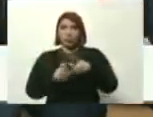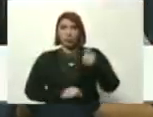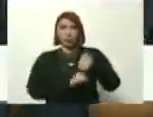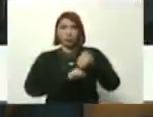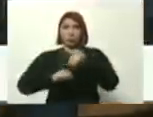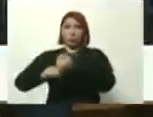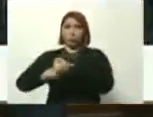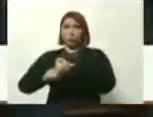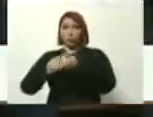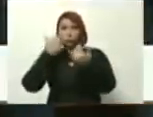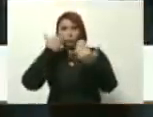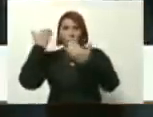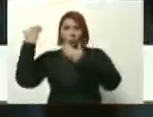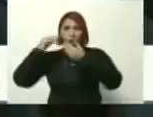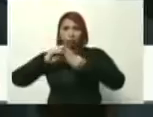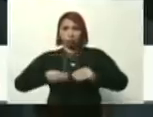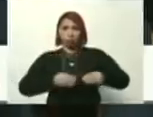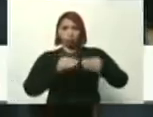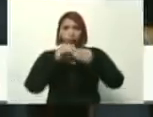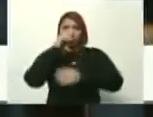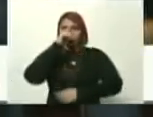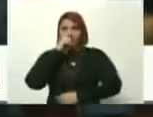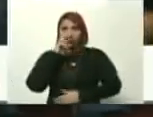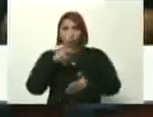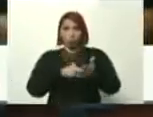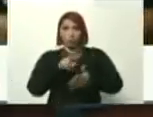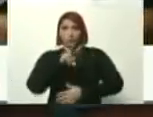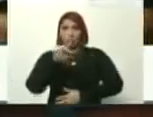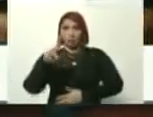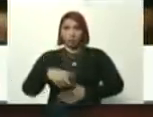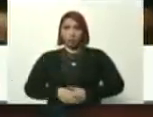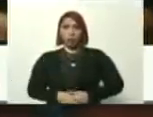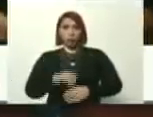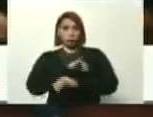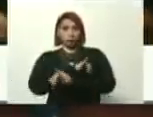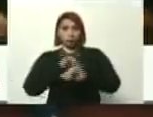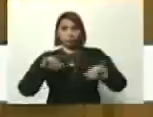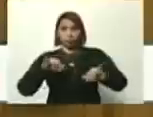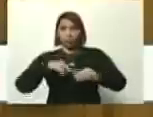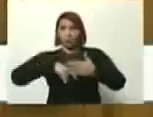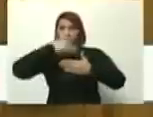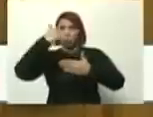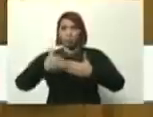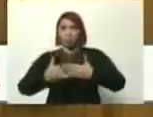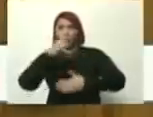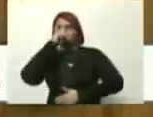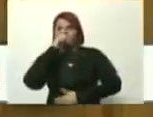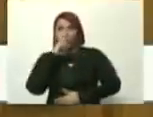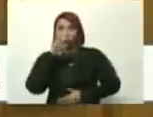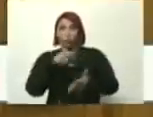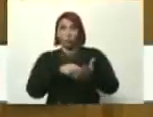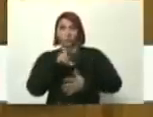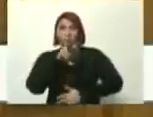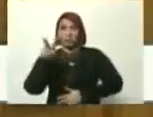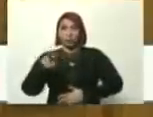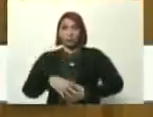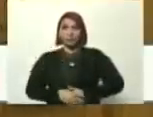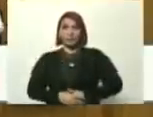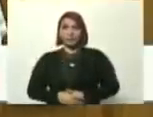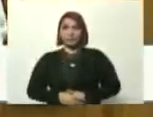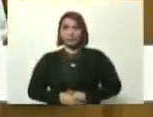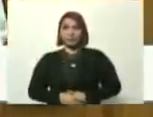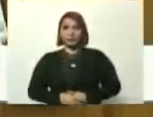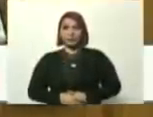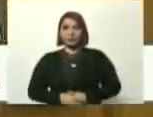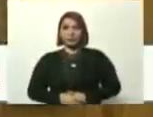lámina de la recuperación, en el año 2021 y ya están los proyectos para el año 2022. En el